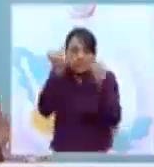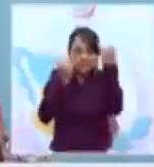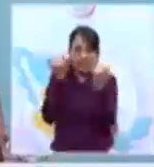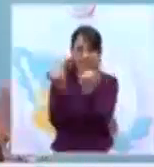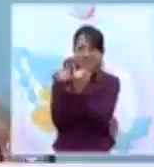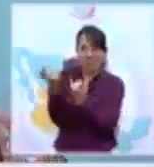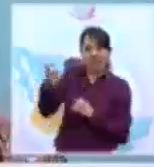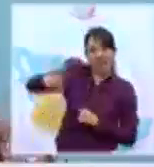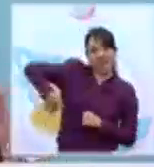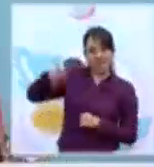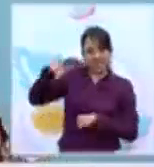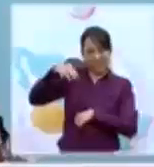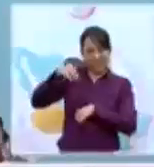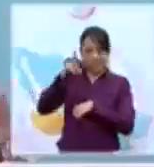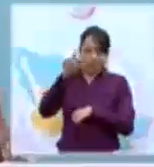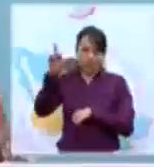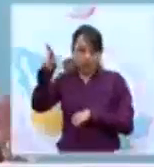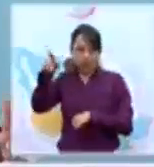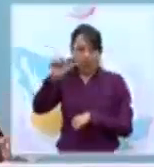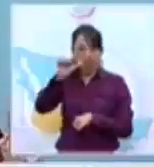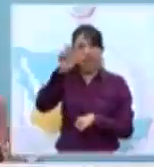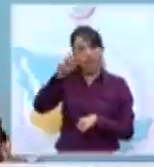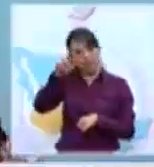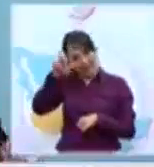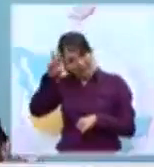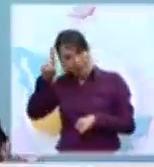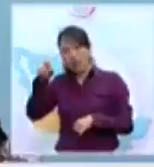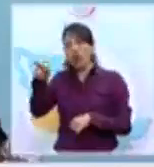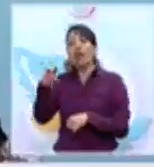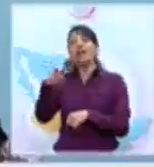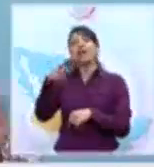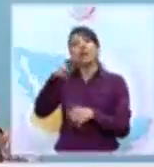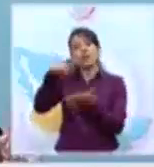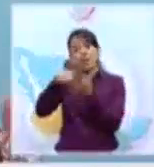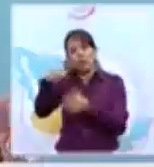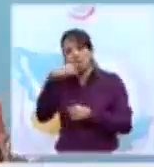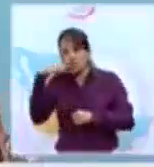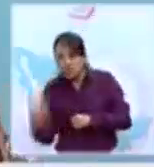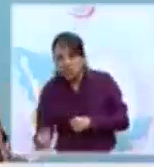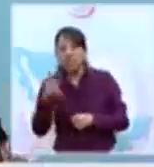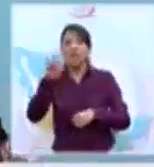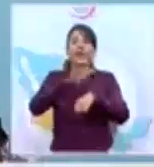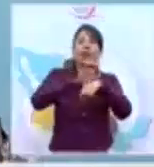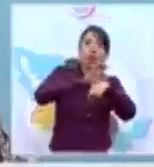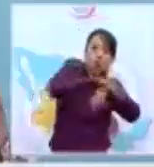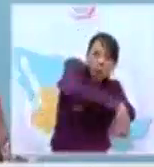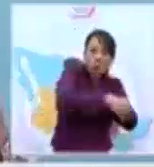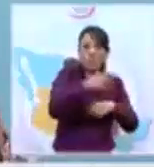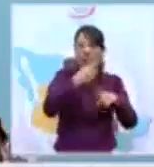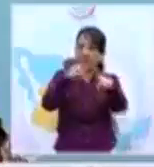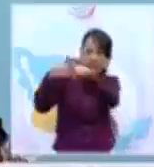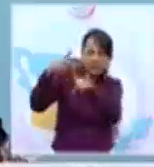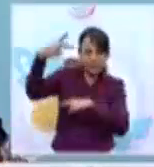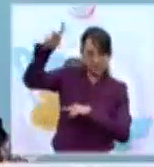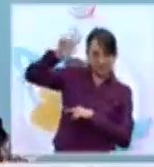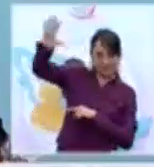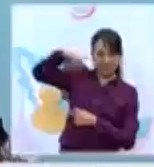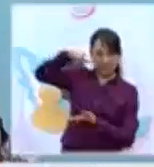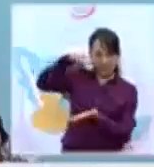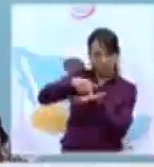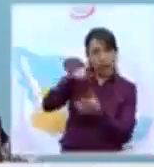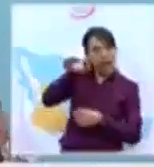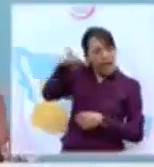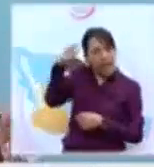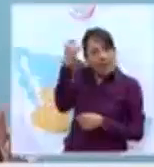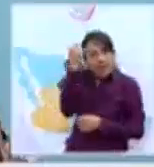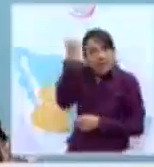Abelardo en Chile, lo que han hecho en Brasil con Hambre Cero y en Colombia, son estrategias que